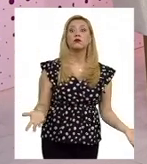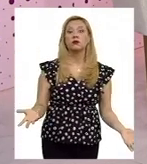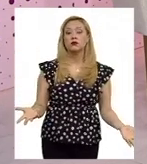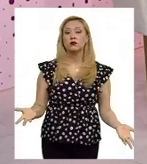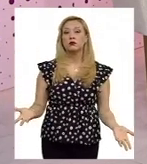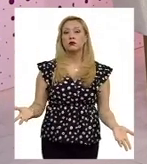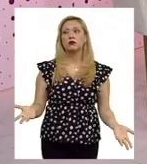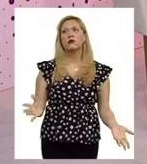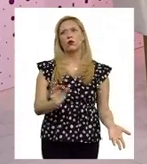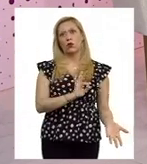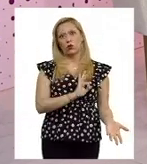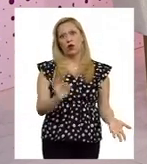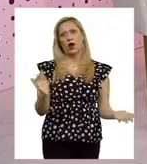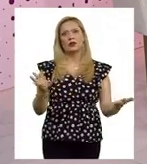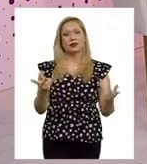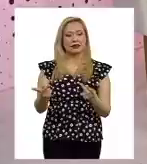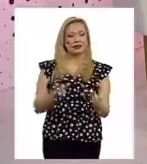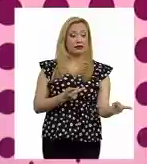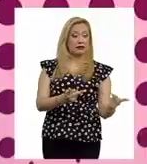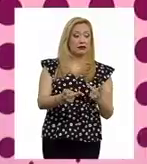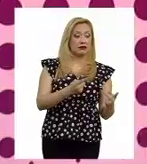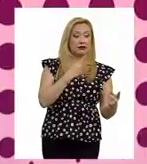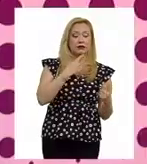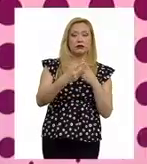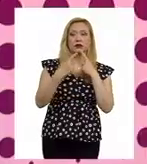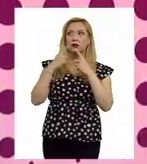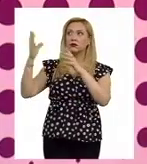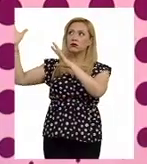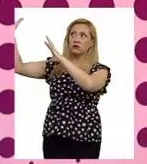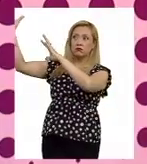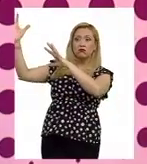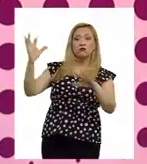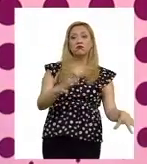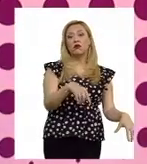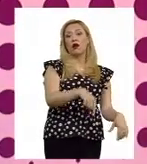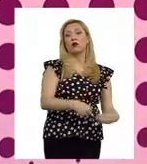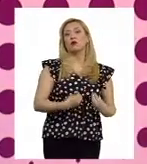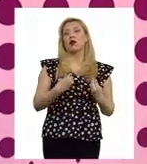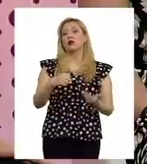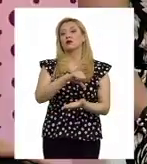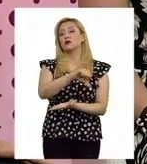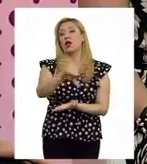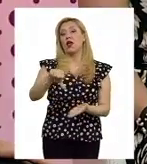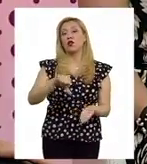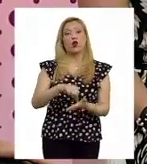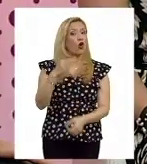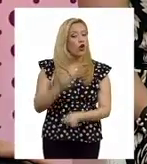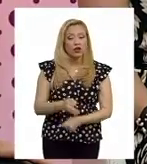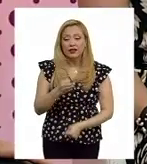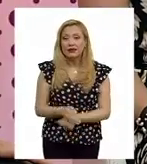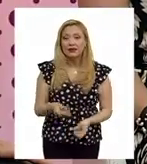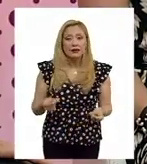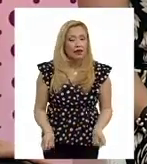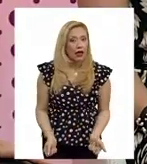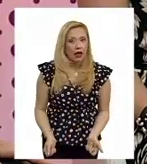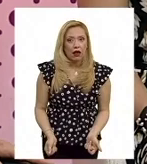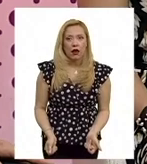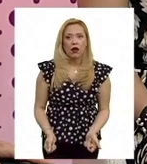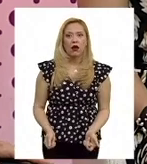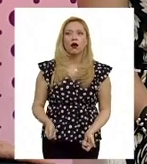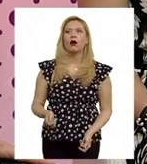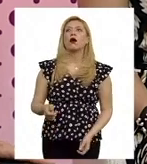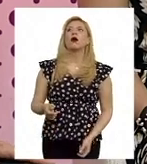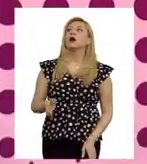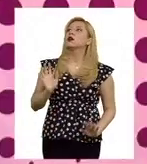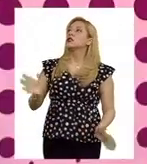se puede hacer una planeación migratoria hacia el centro, claro que se puede hacer, pero se tiene que hacer desde ahorita, no cuando llegue el